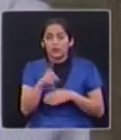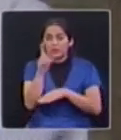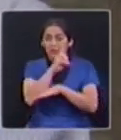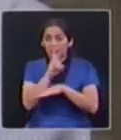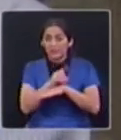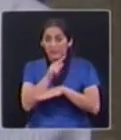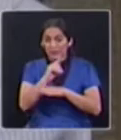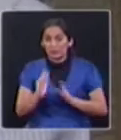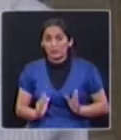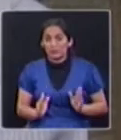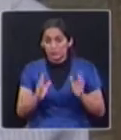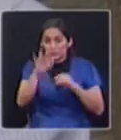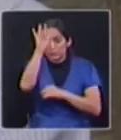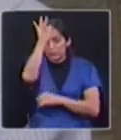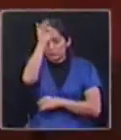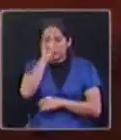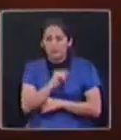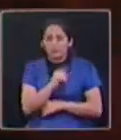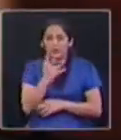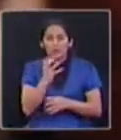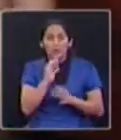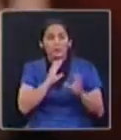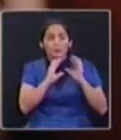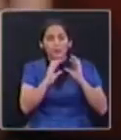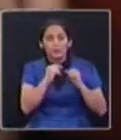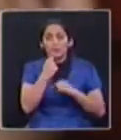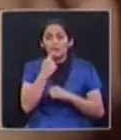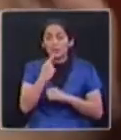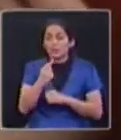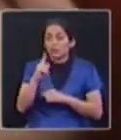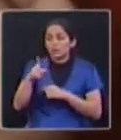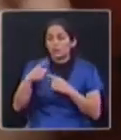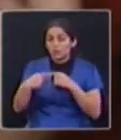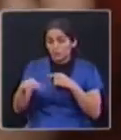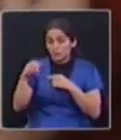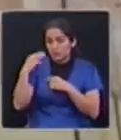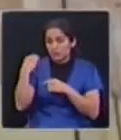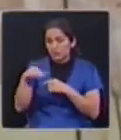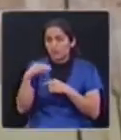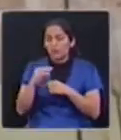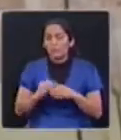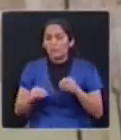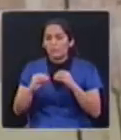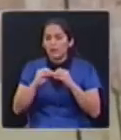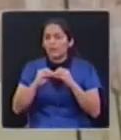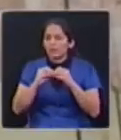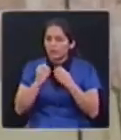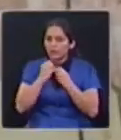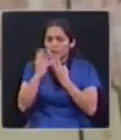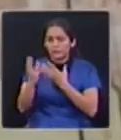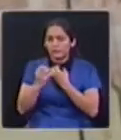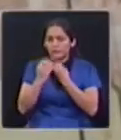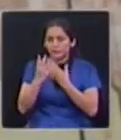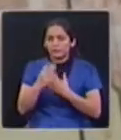quien anunció que para este miércoles la institución se pronunciará respecto al caso. En Cuenca, Leonardo Sánchez, Telerama Noticias.